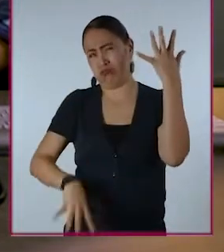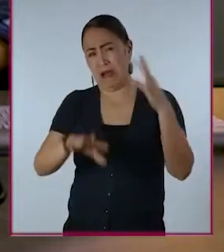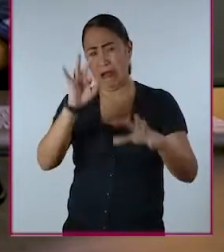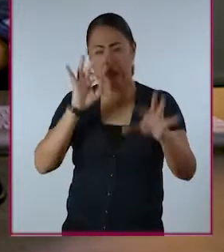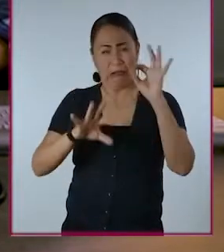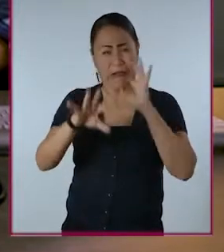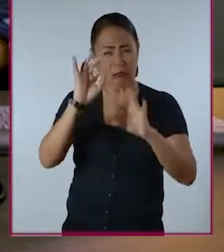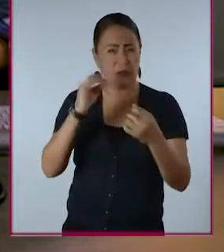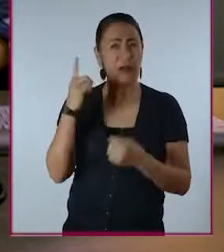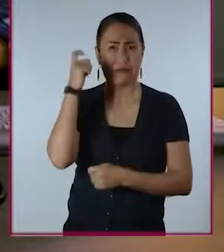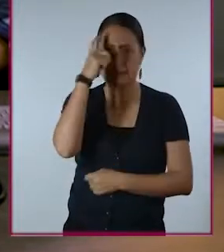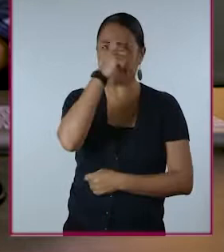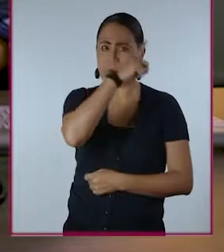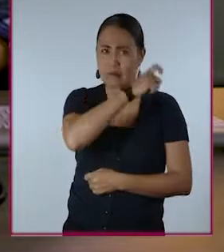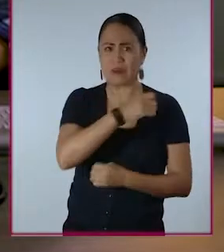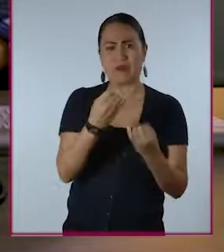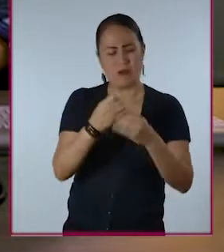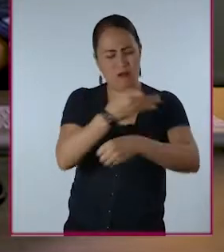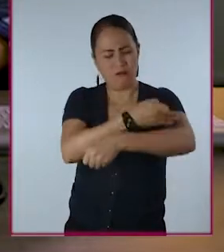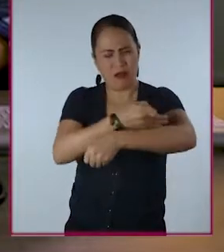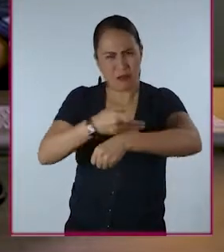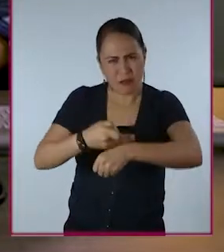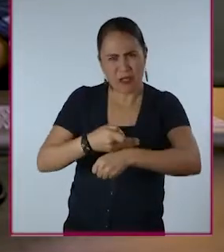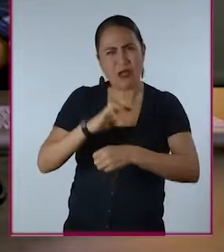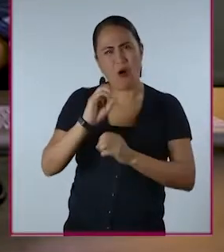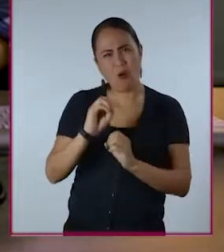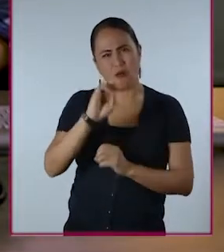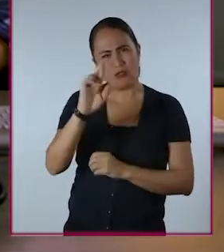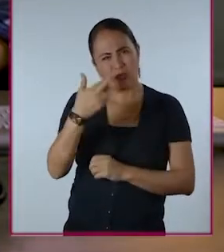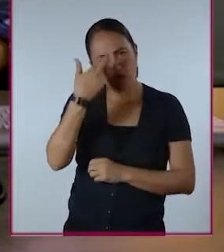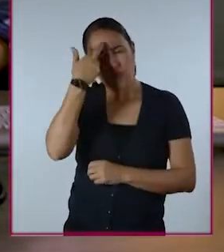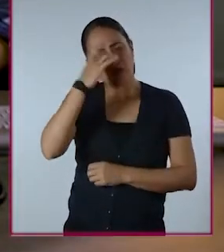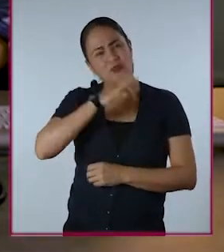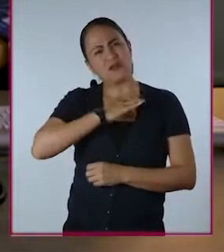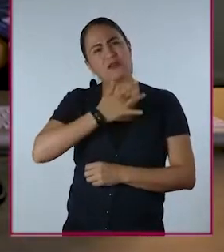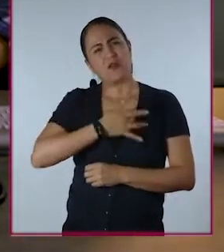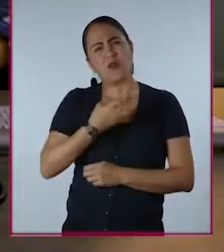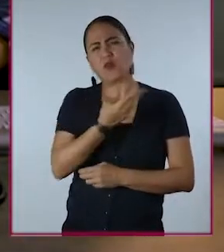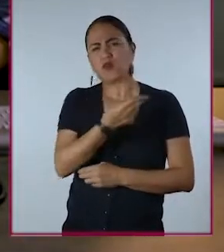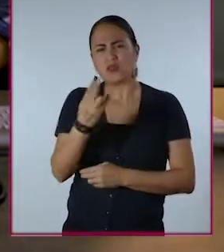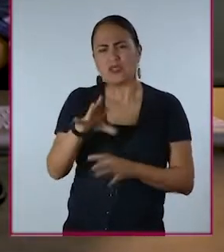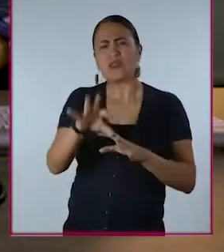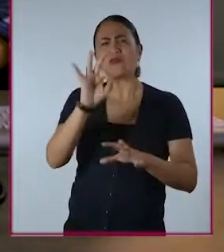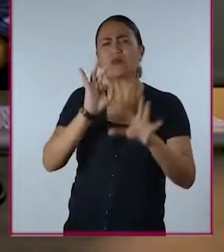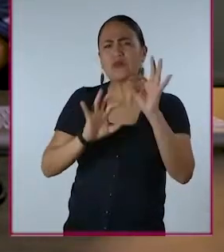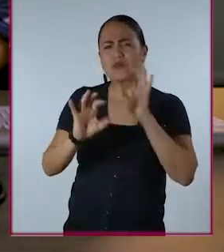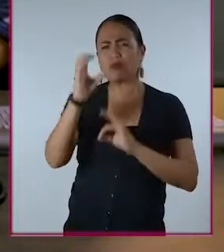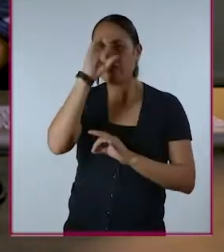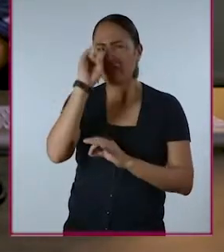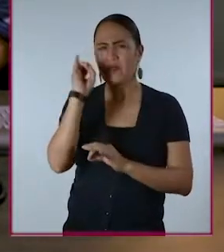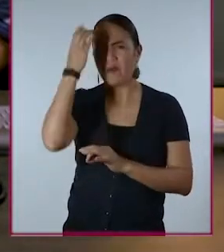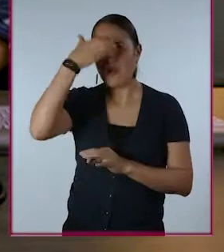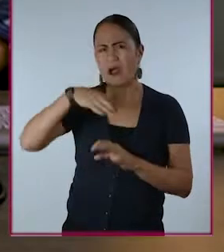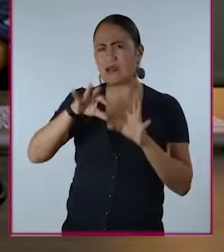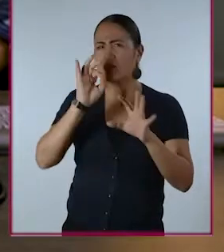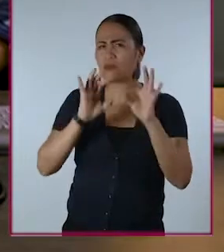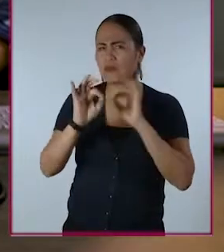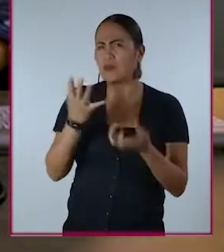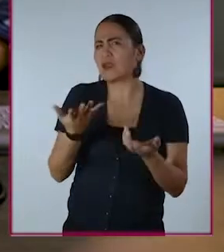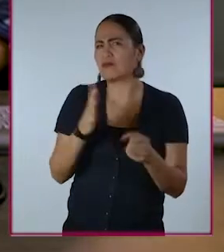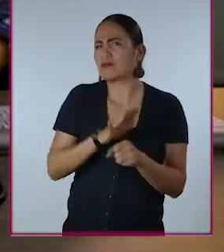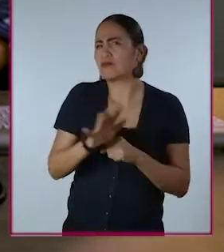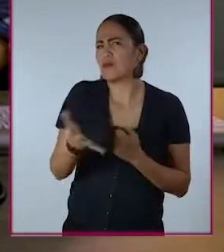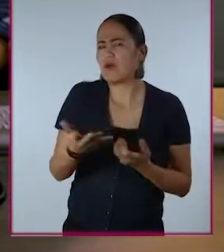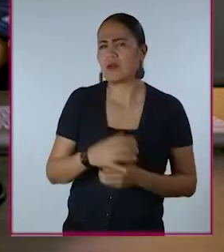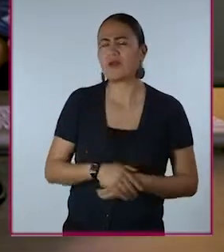elección. Además del apego familiar y los grandes recuerdos, ¿qué más considerarían para decidirse por ciertas imágenes? ¿A qué te refieres?